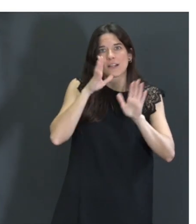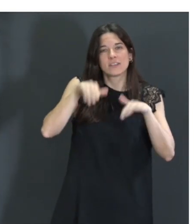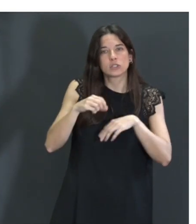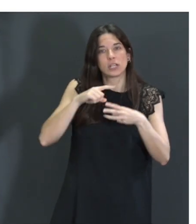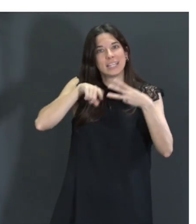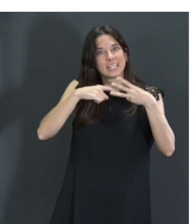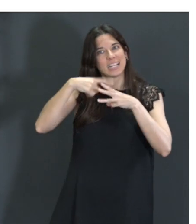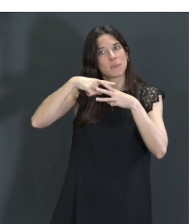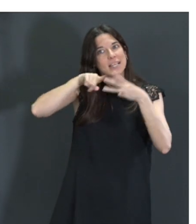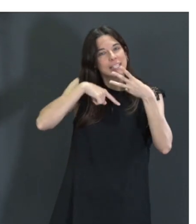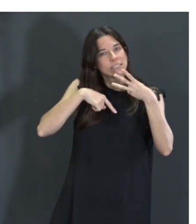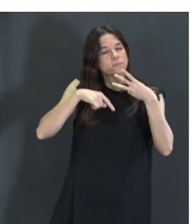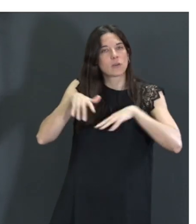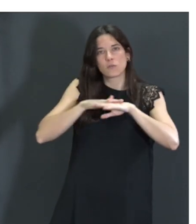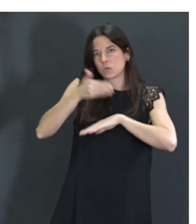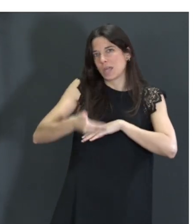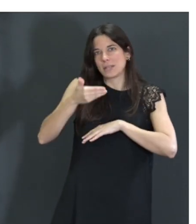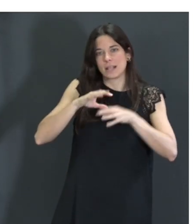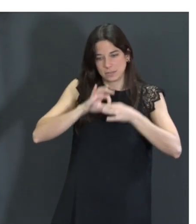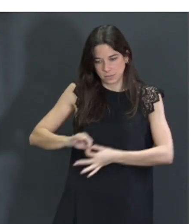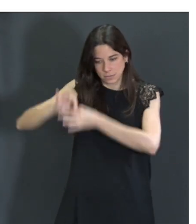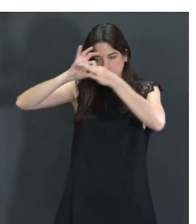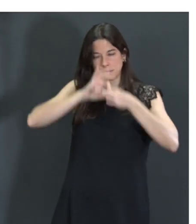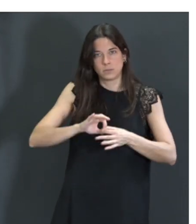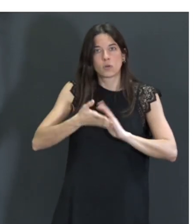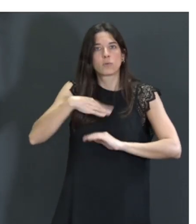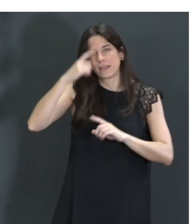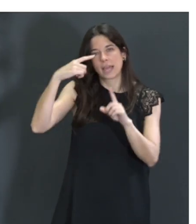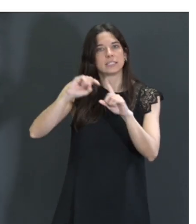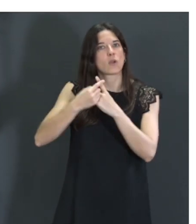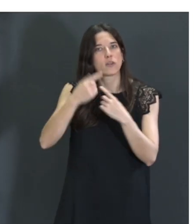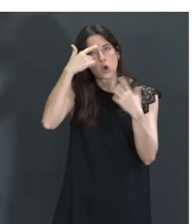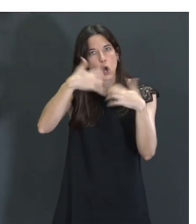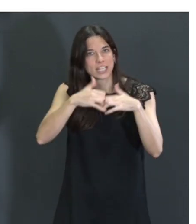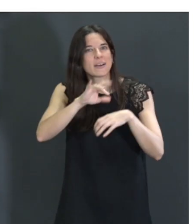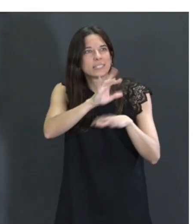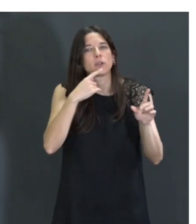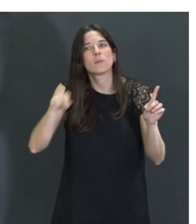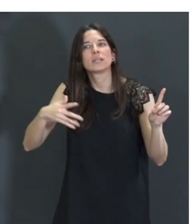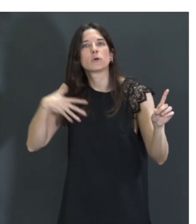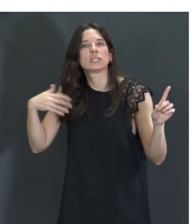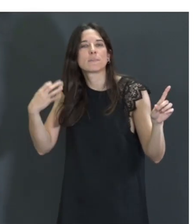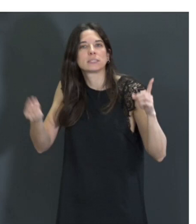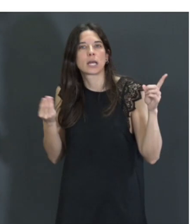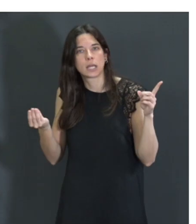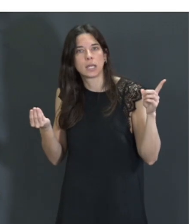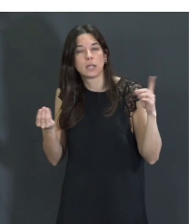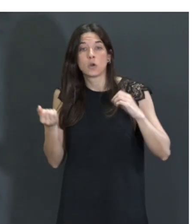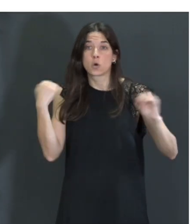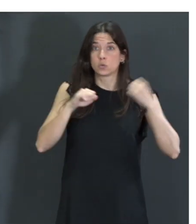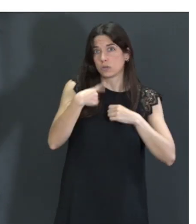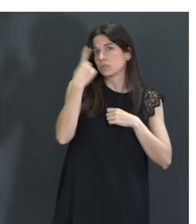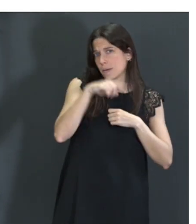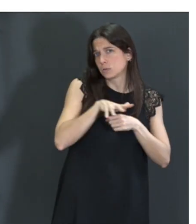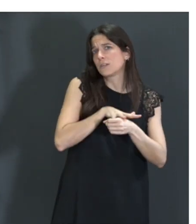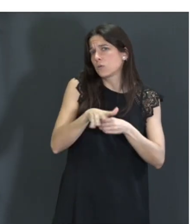planos fundamentales. Entonces, aunque se trabaje estimulación cognitiva, estamos viendo qué pasa con las emociones. Lo conductual sabemos que